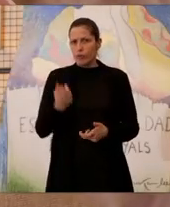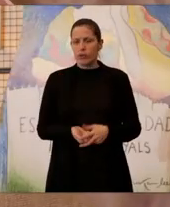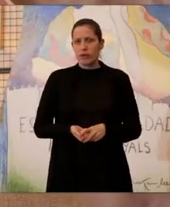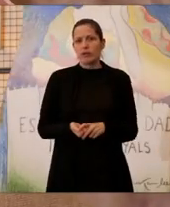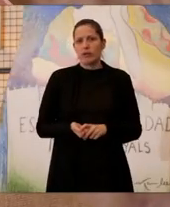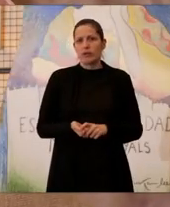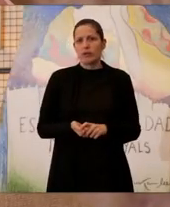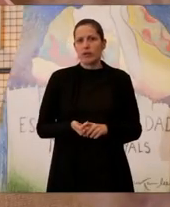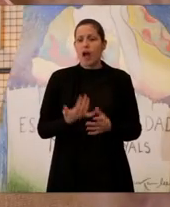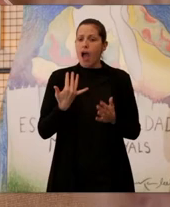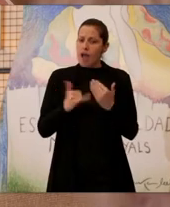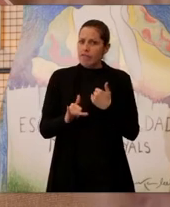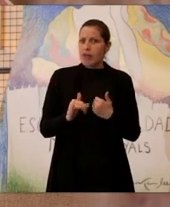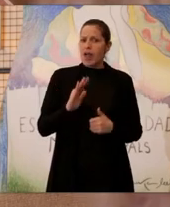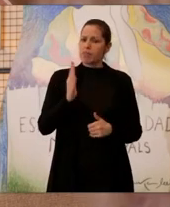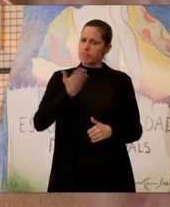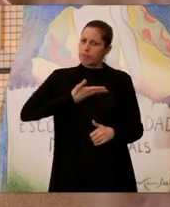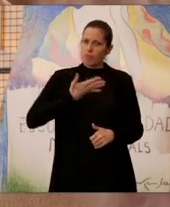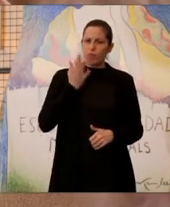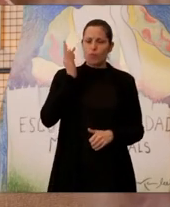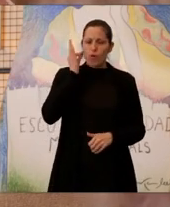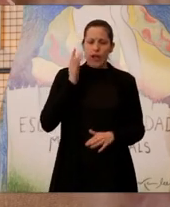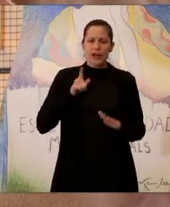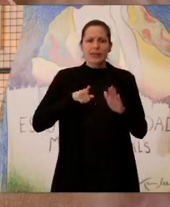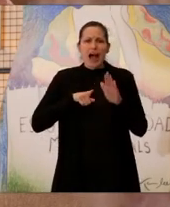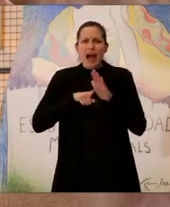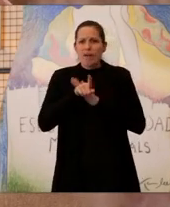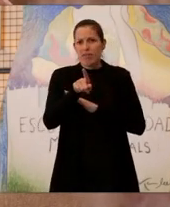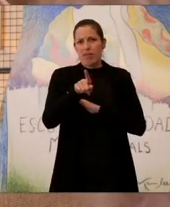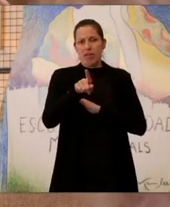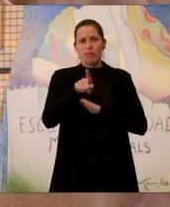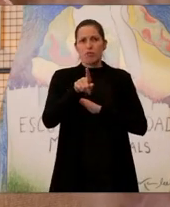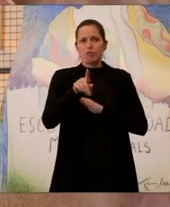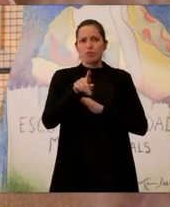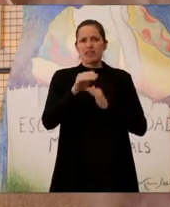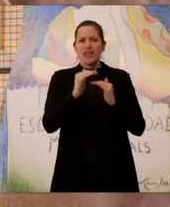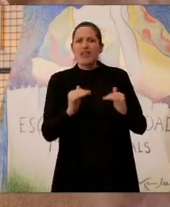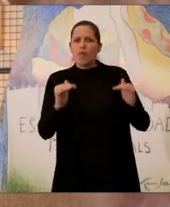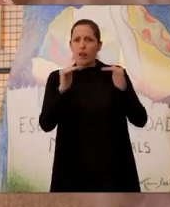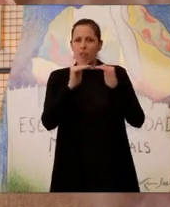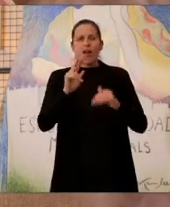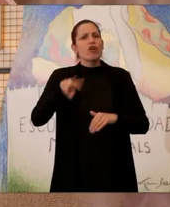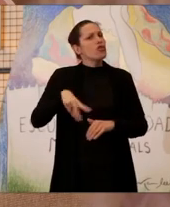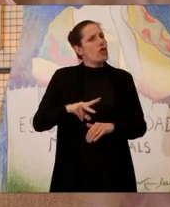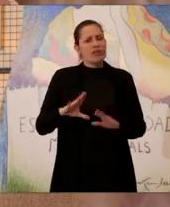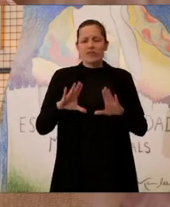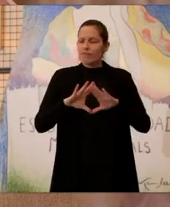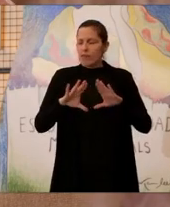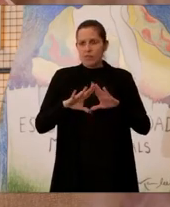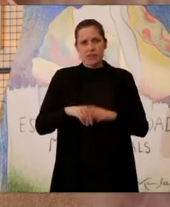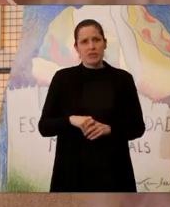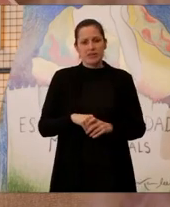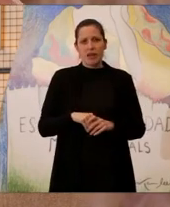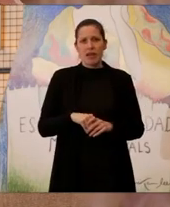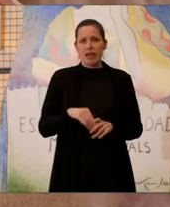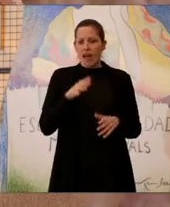tú no son las mujeres que no avanzamos nada en igualdad que no es una forma feminista que las feministas nunca hemos defendido esta